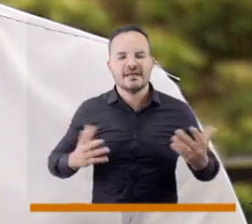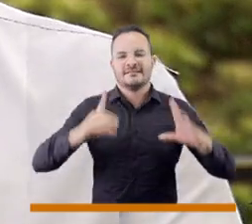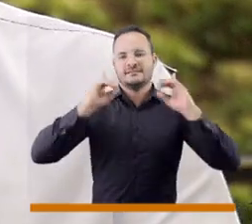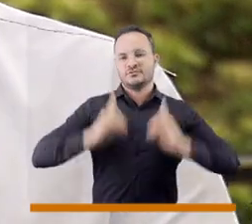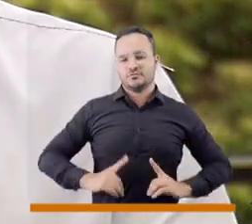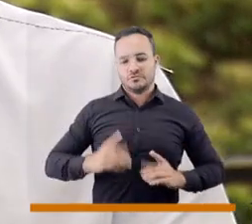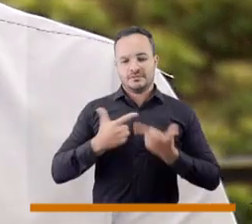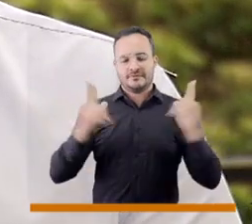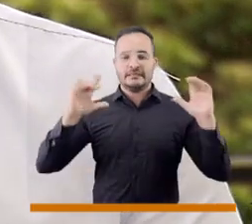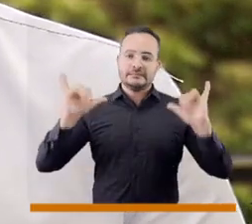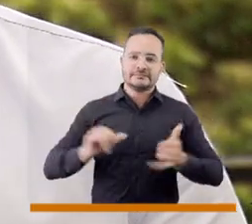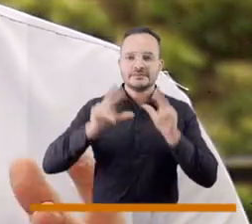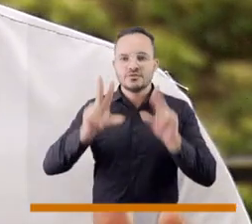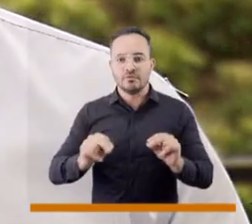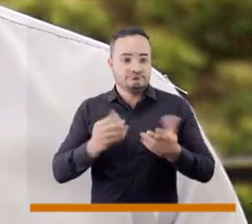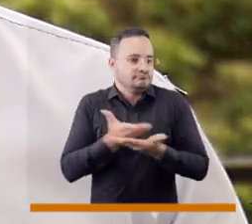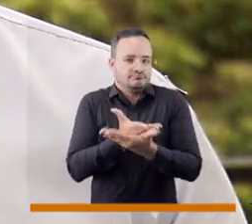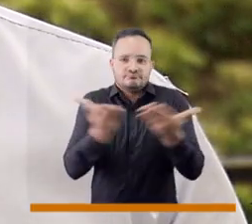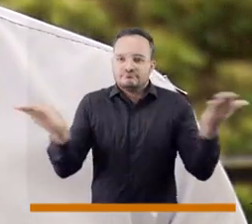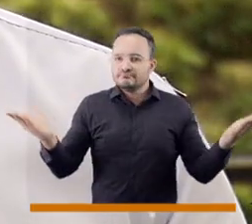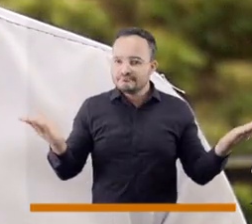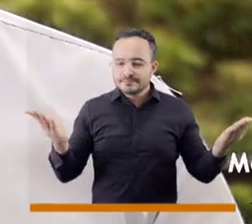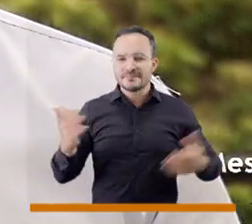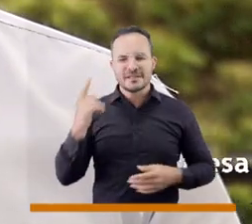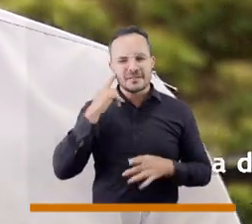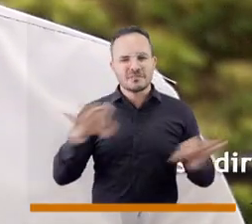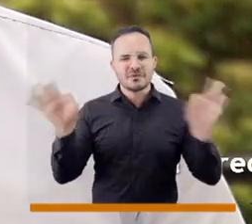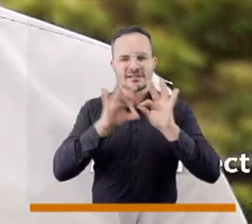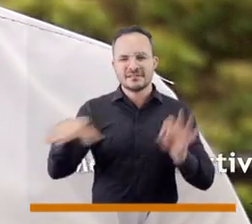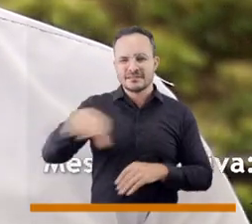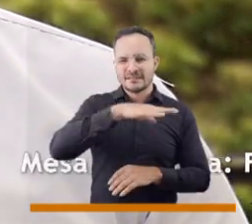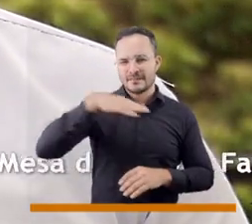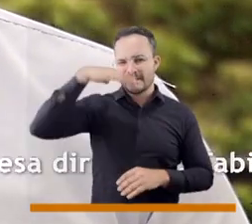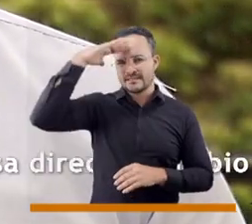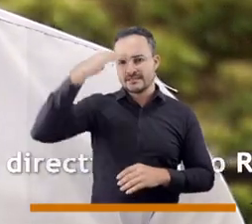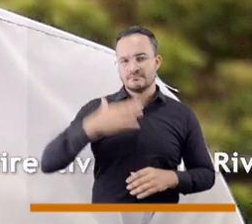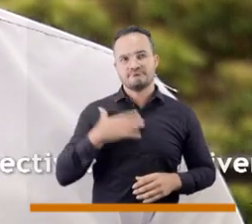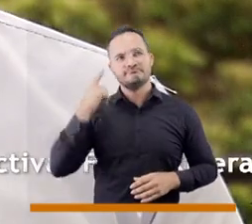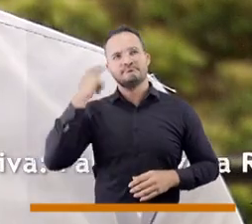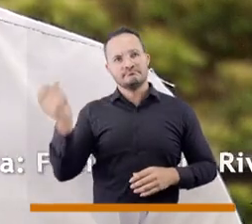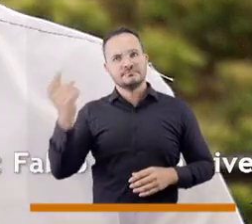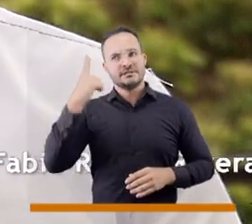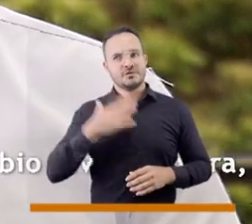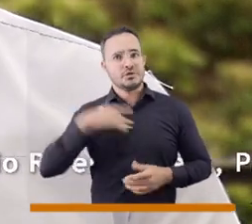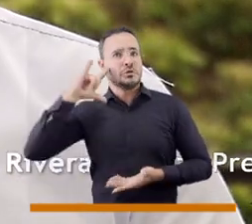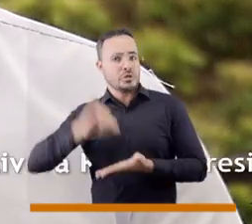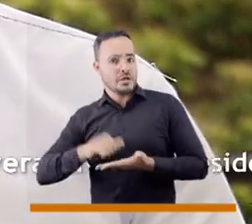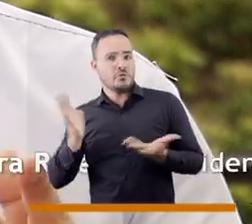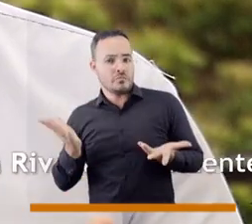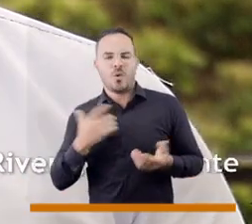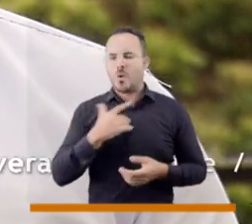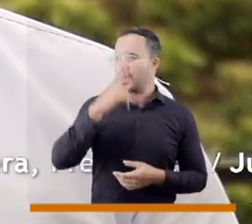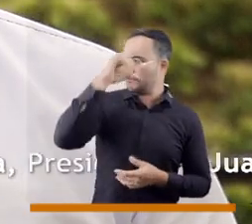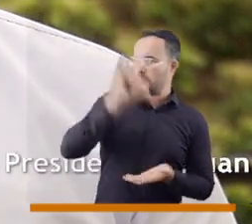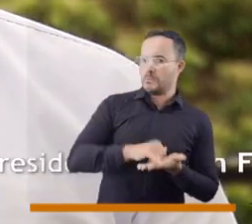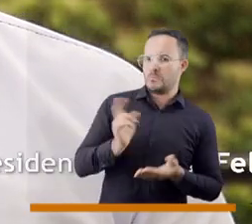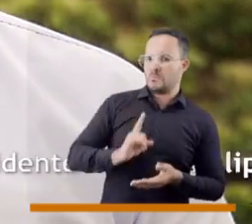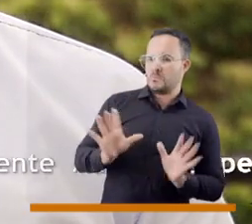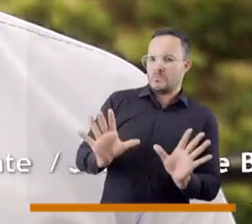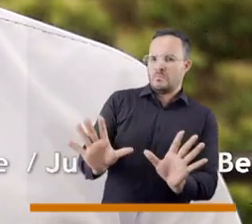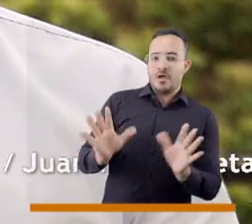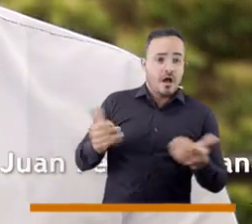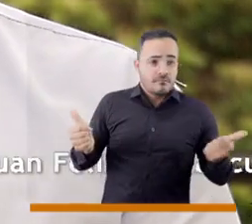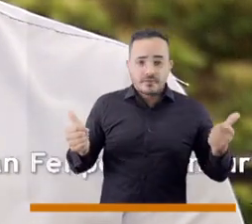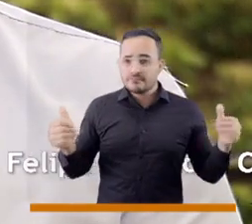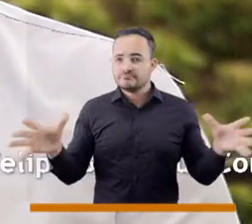religiosa. Qué importante que todos los medellinenses entiendan que tenemos derecho a creer o a no creer y que hay una política